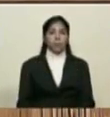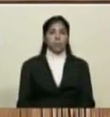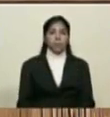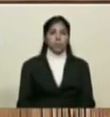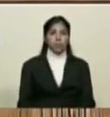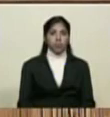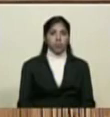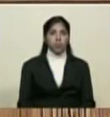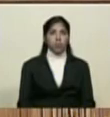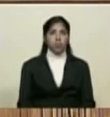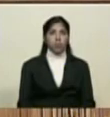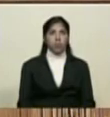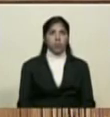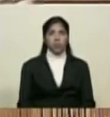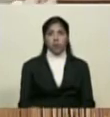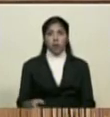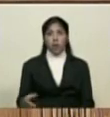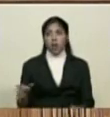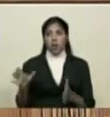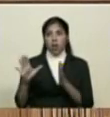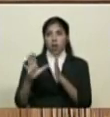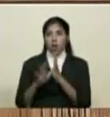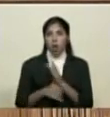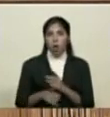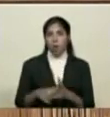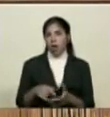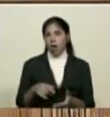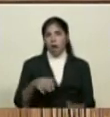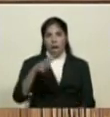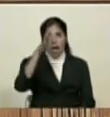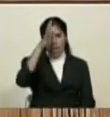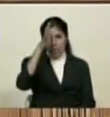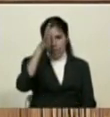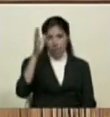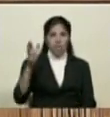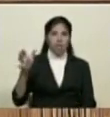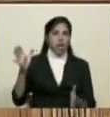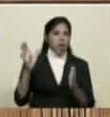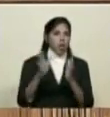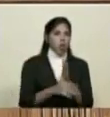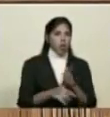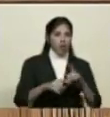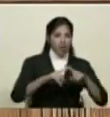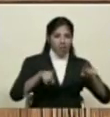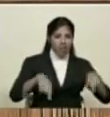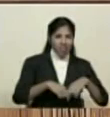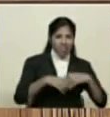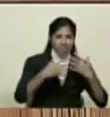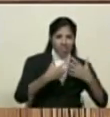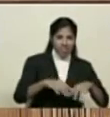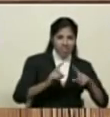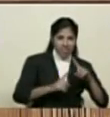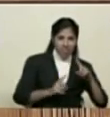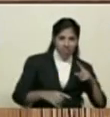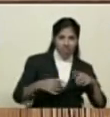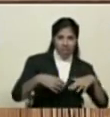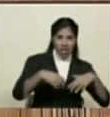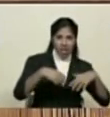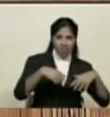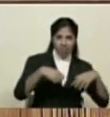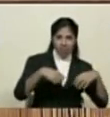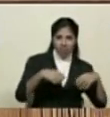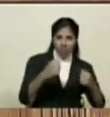El que se hurtó un ganado, el que se robó una gallina, el que se robó una batería, el que no, incluso el que no hizo